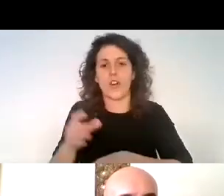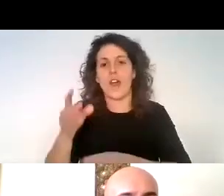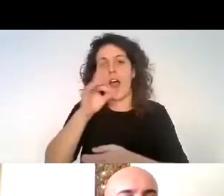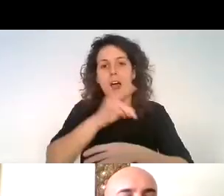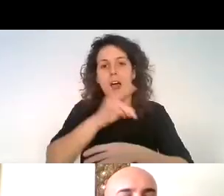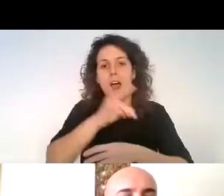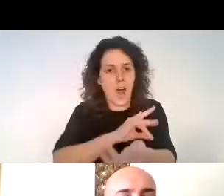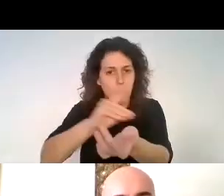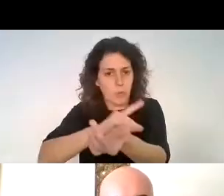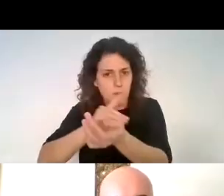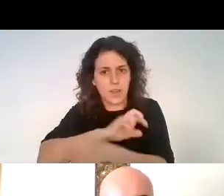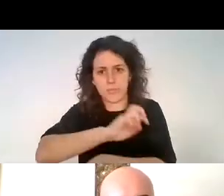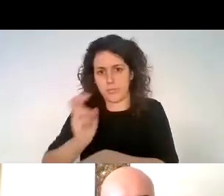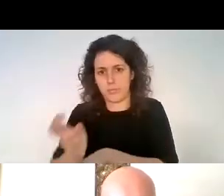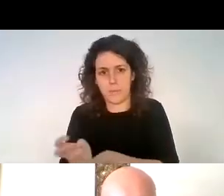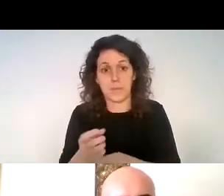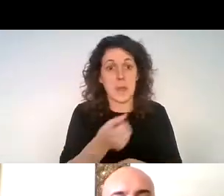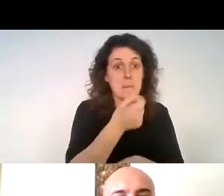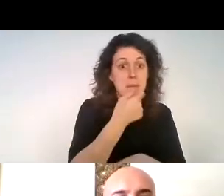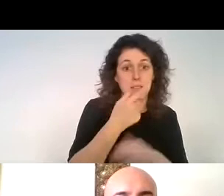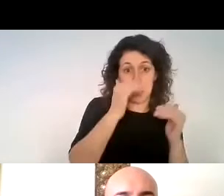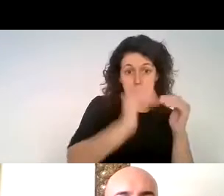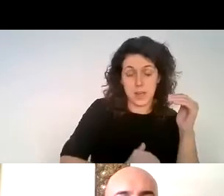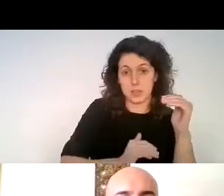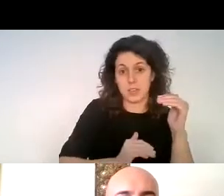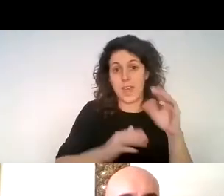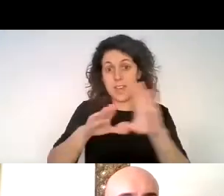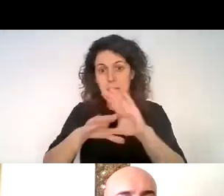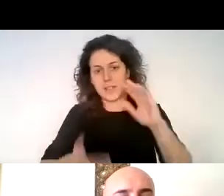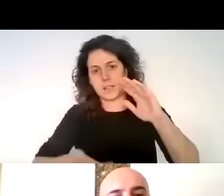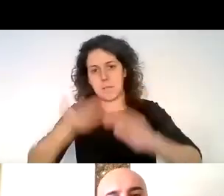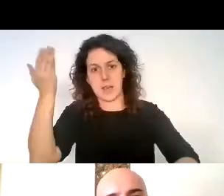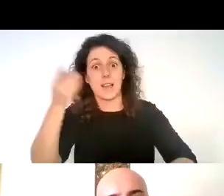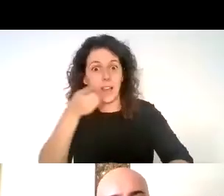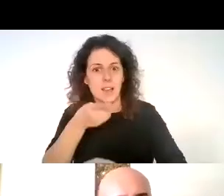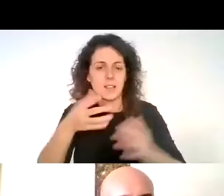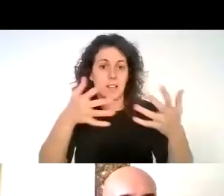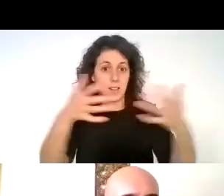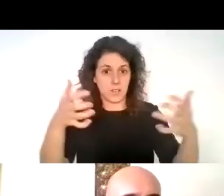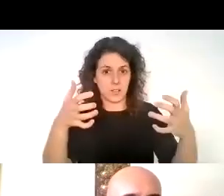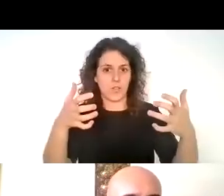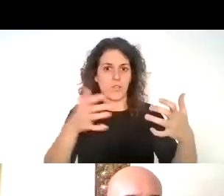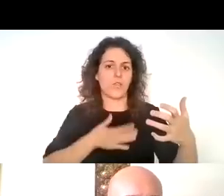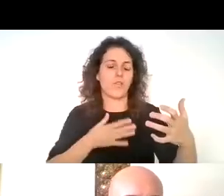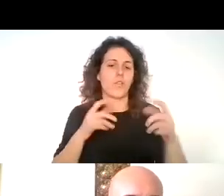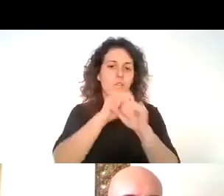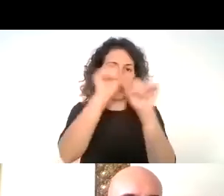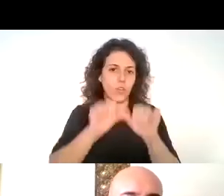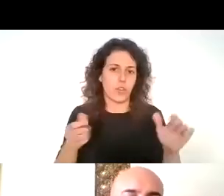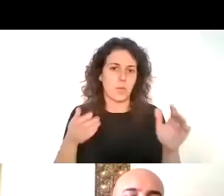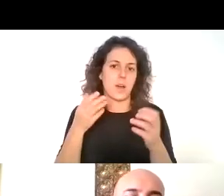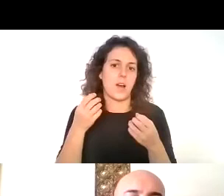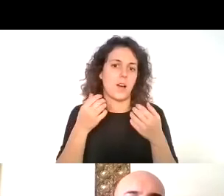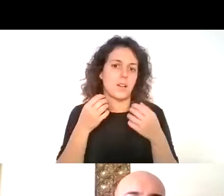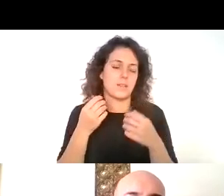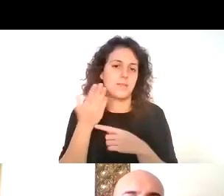etcétera. Menos pastillas, más zapatillas es nuestra simpática forma de llamarlo. El Festival de Cine,